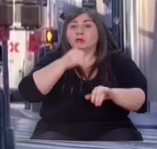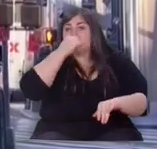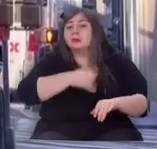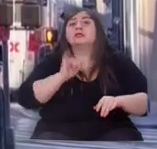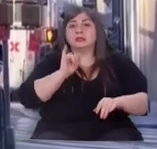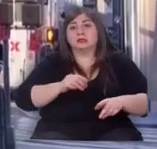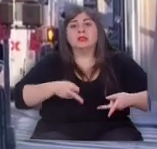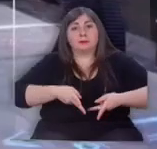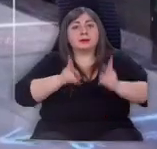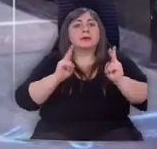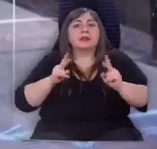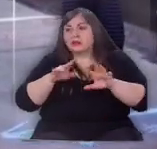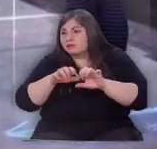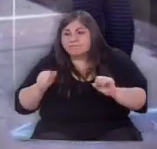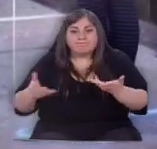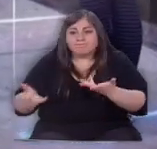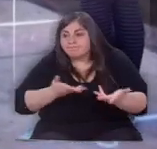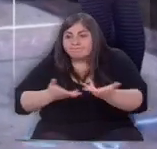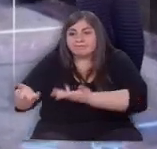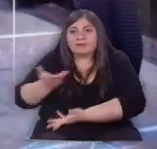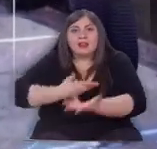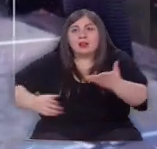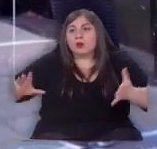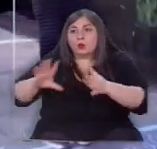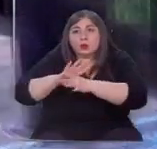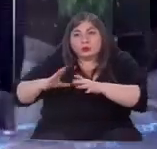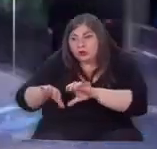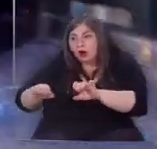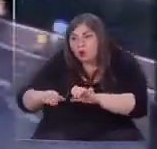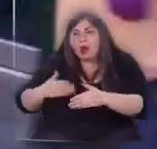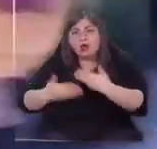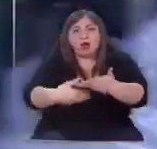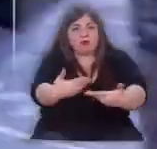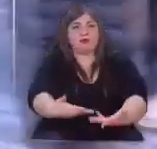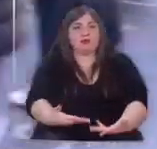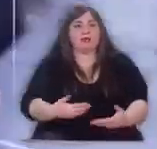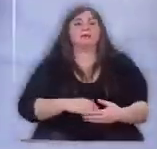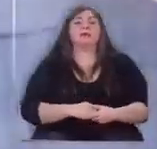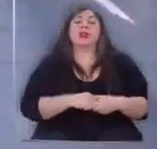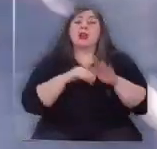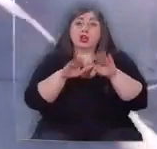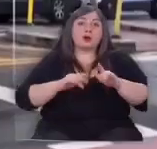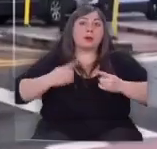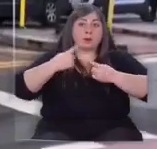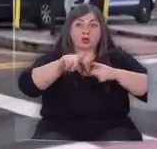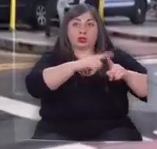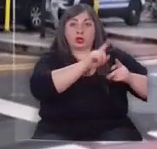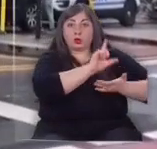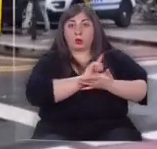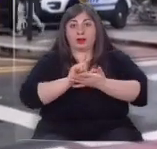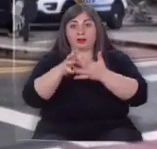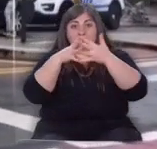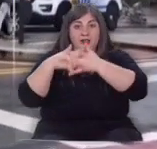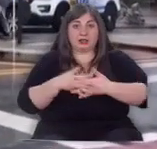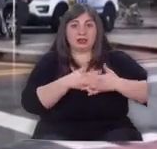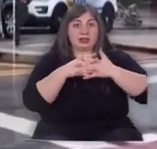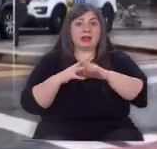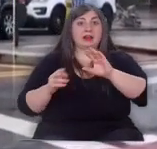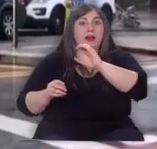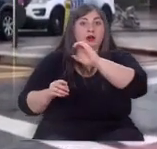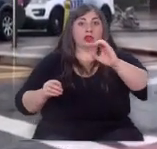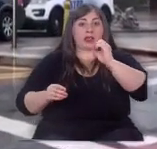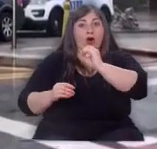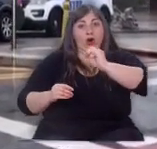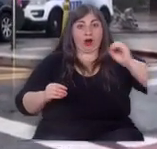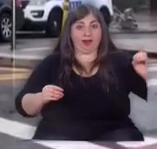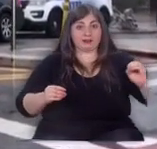sí les permite ir tomando decisiones en conjunto y avanzar en conjunto. Lo mismo están haciendo al otro lado de Estados Unidos, en la costa oeste, donde